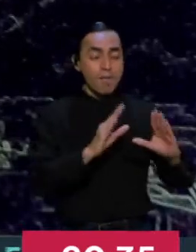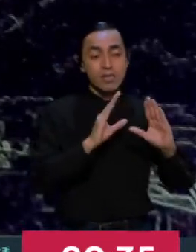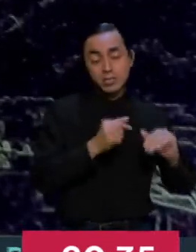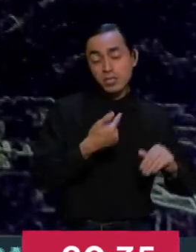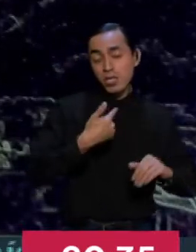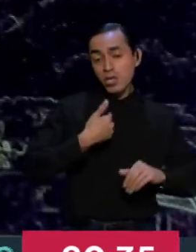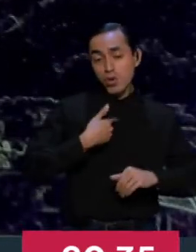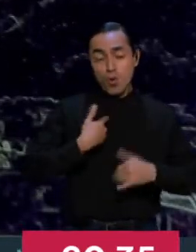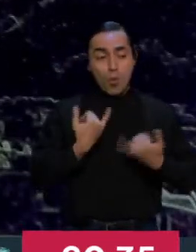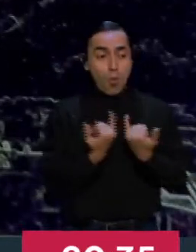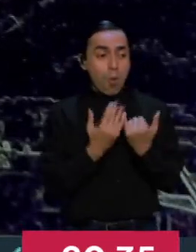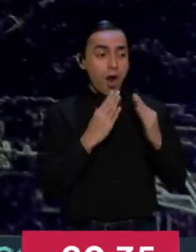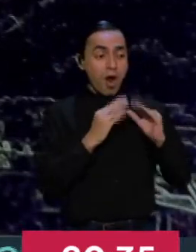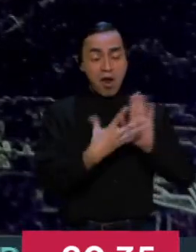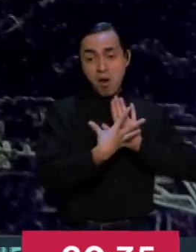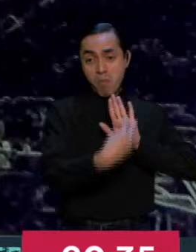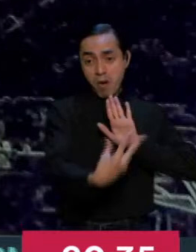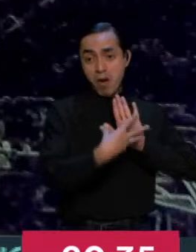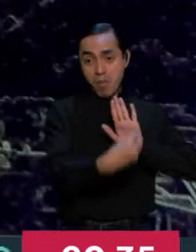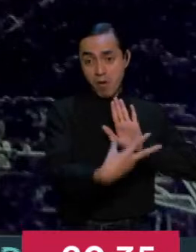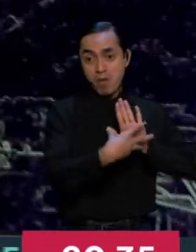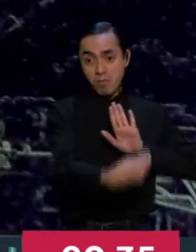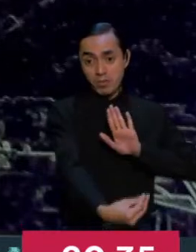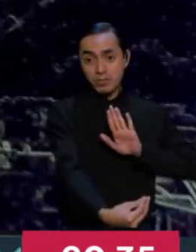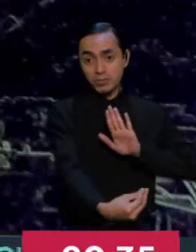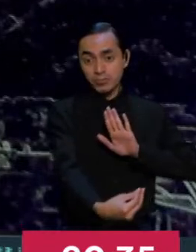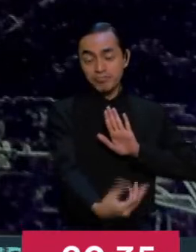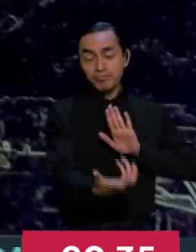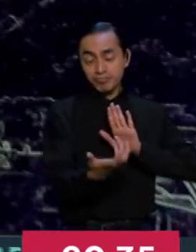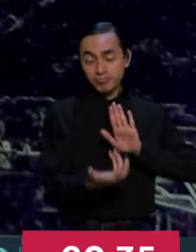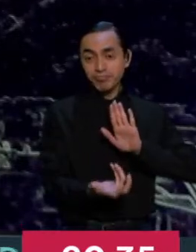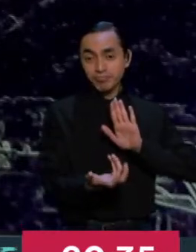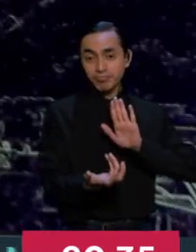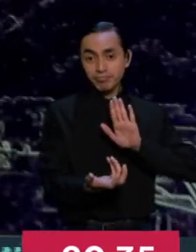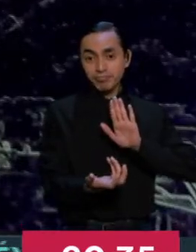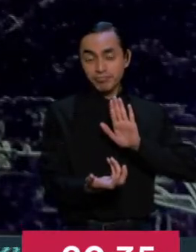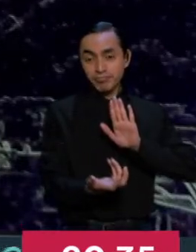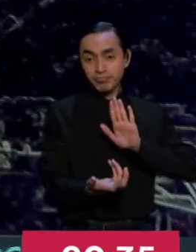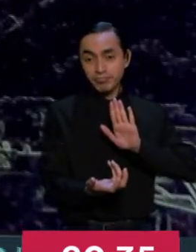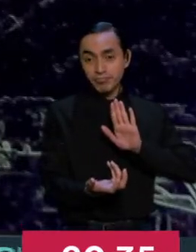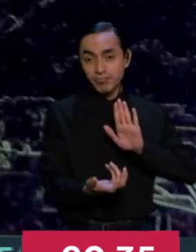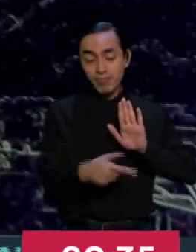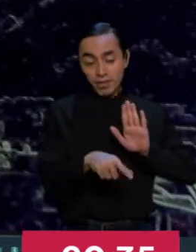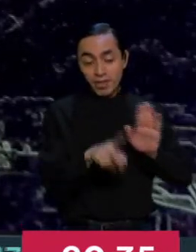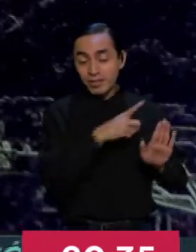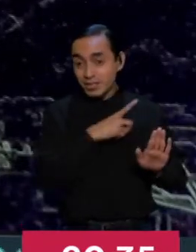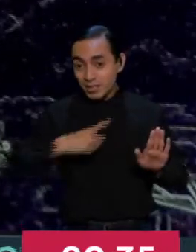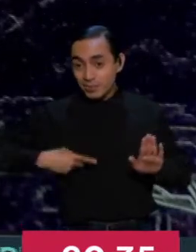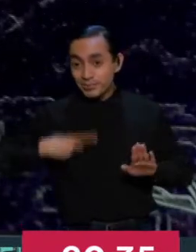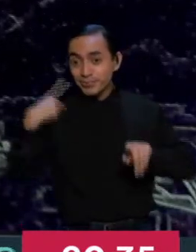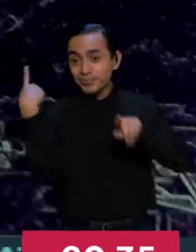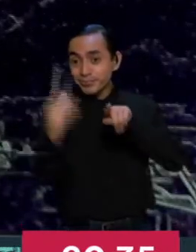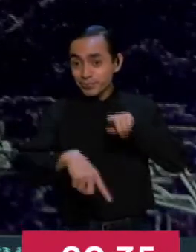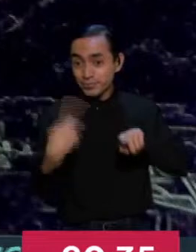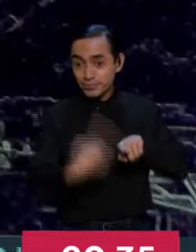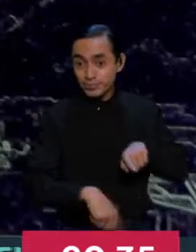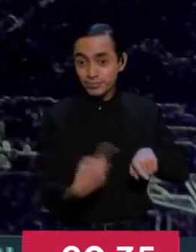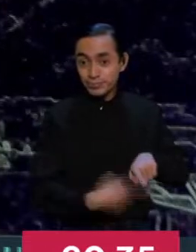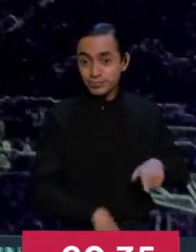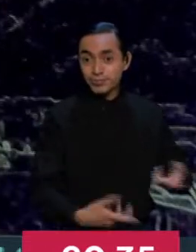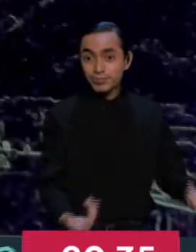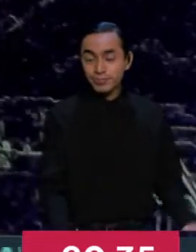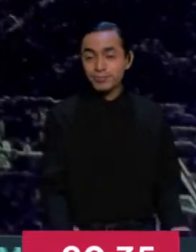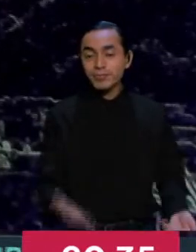yo te voy a educar de la misma manera, pues estamos reproduciendo un patrón que tenemos que ir erradicando poco a poco.